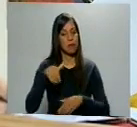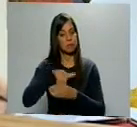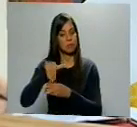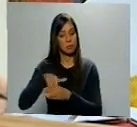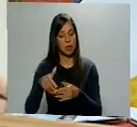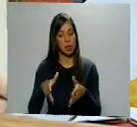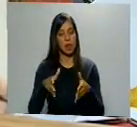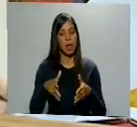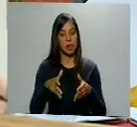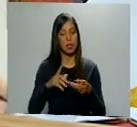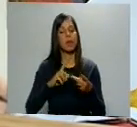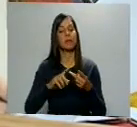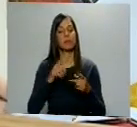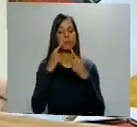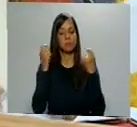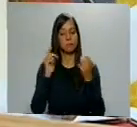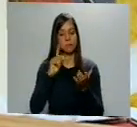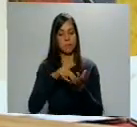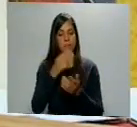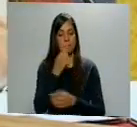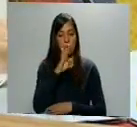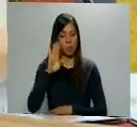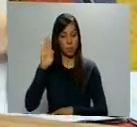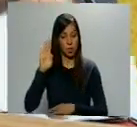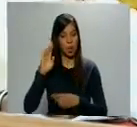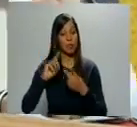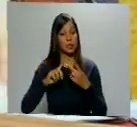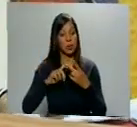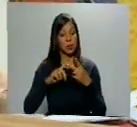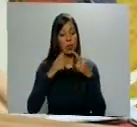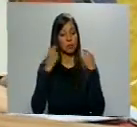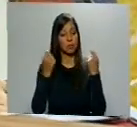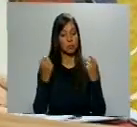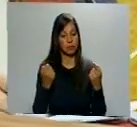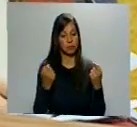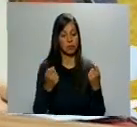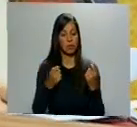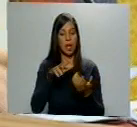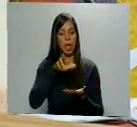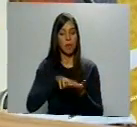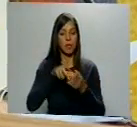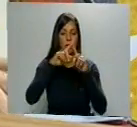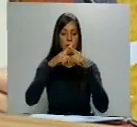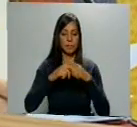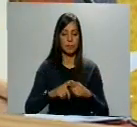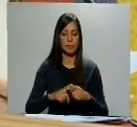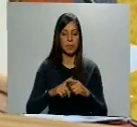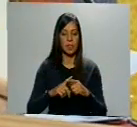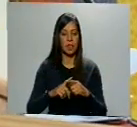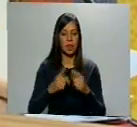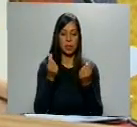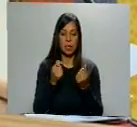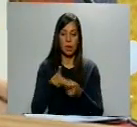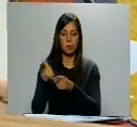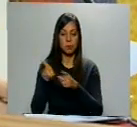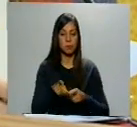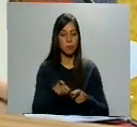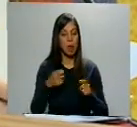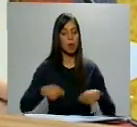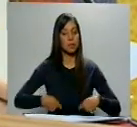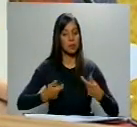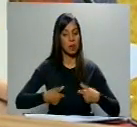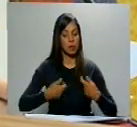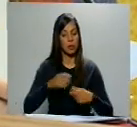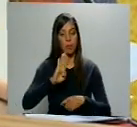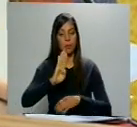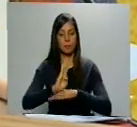tercero, el decreto constituyente mediante el cual se aprueba el presupuesto de ingresos y gastos operativos del Banco